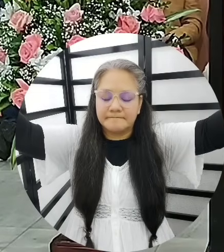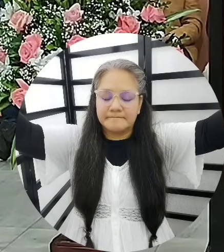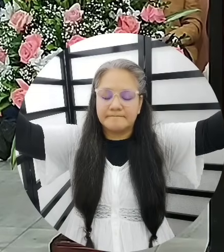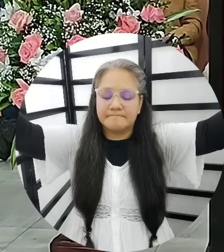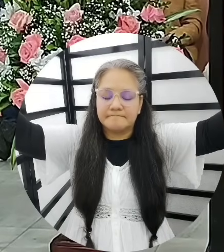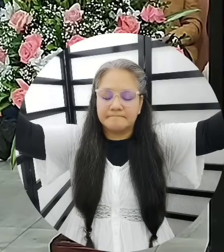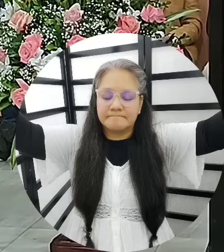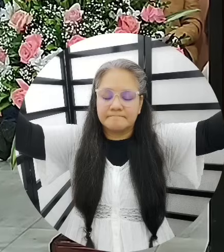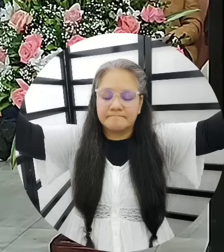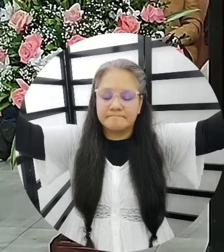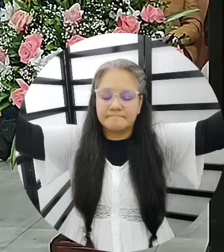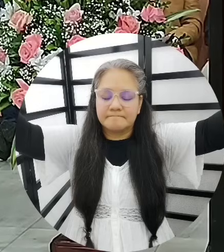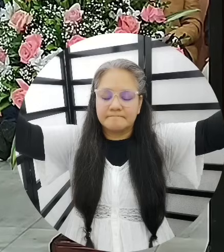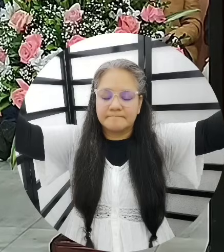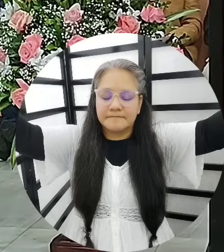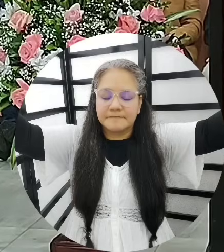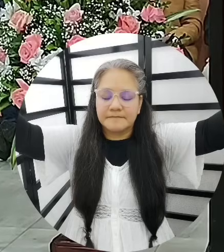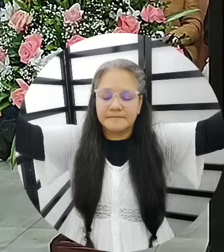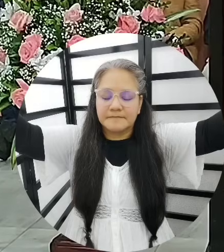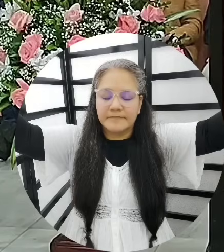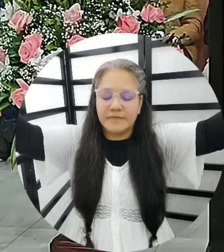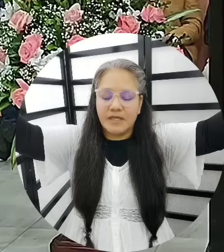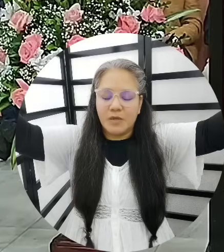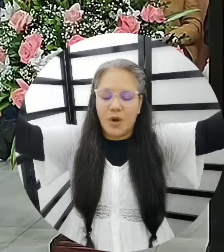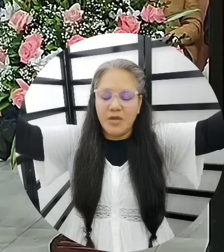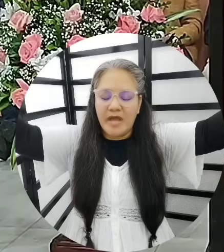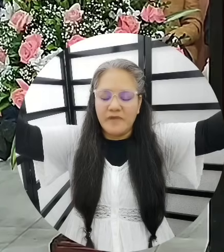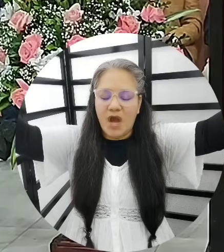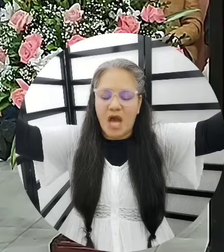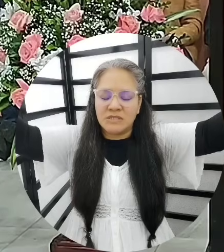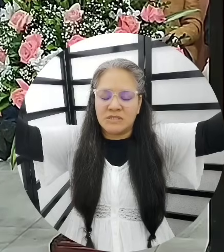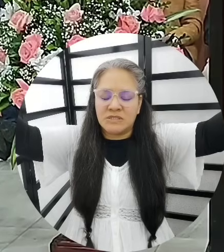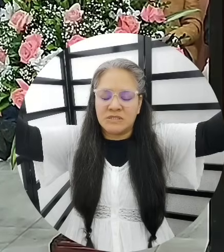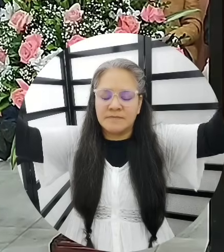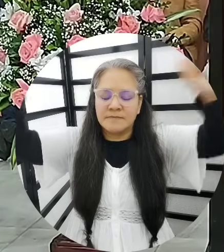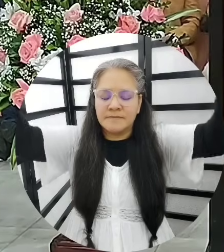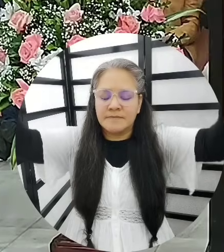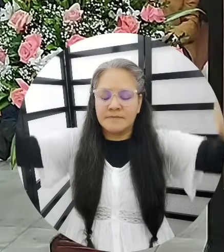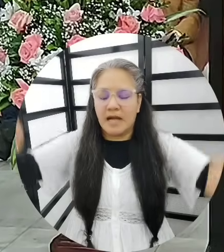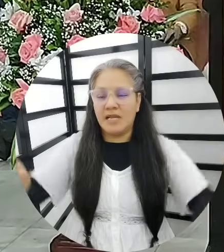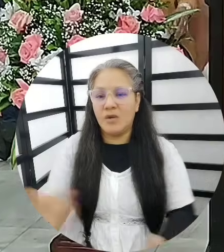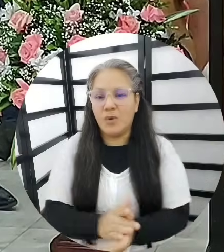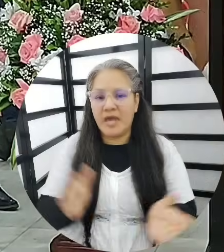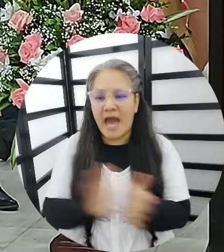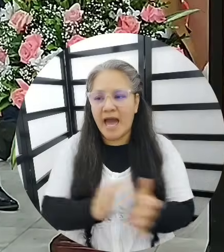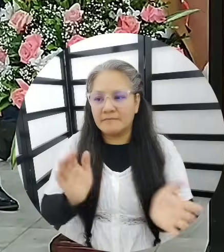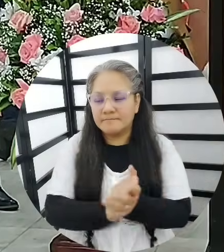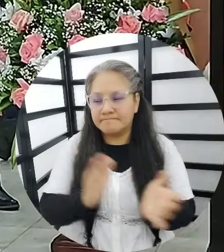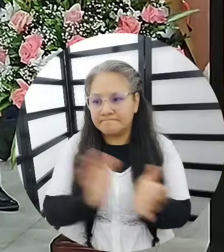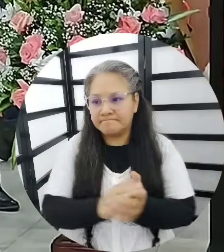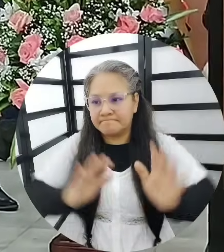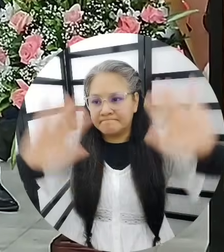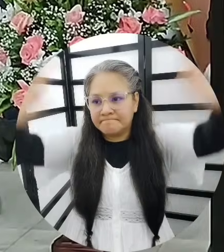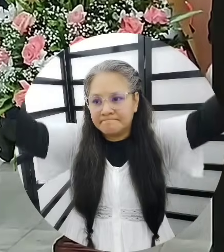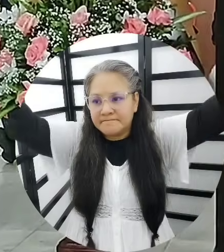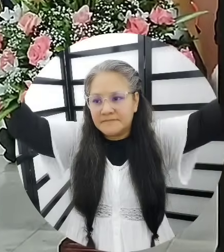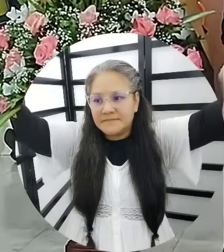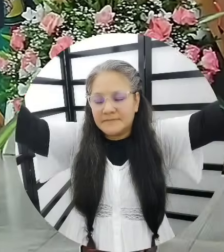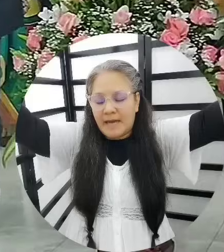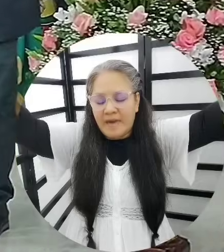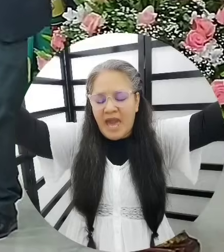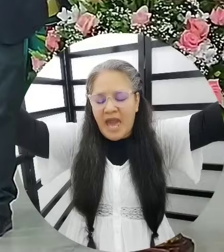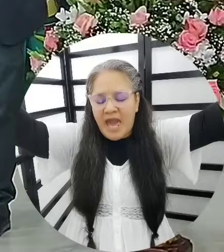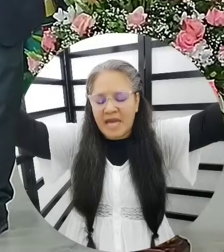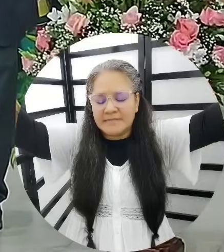la oración y Dios se acercará a vosotros. ¿Cuántos creen que Dios